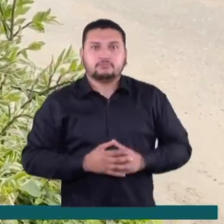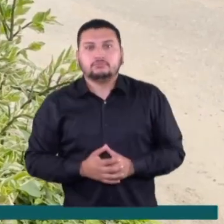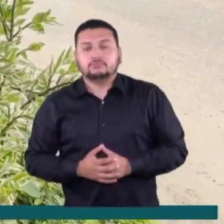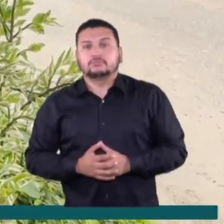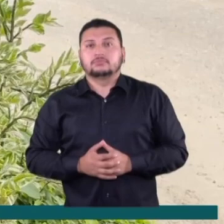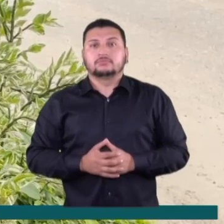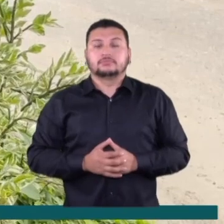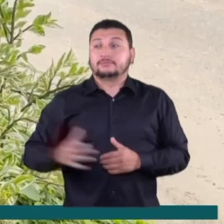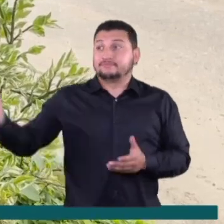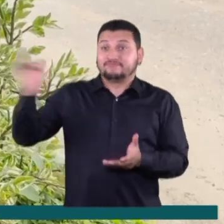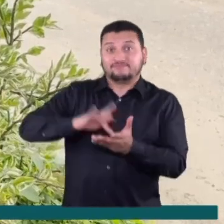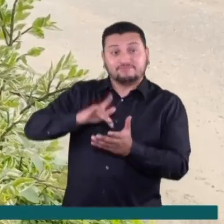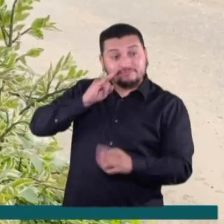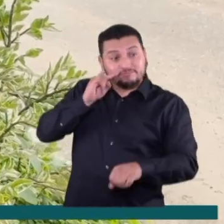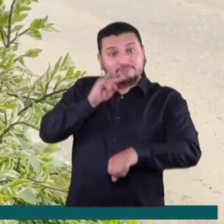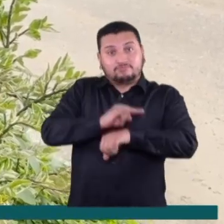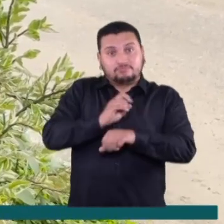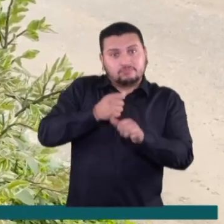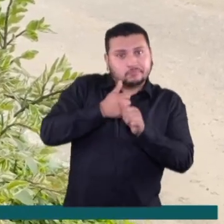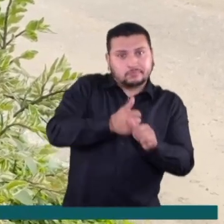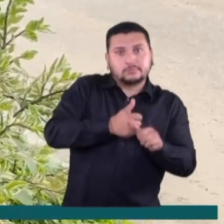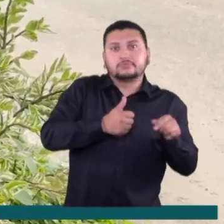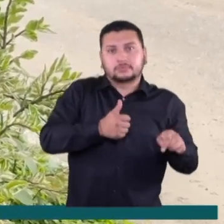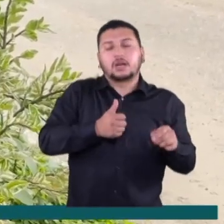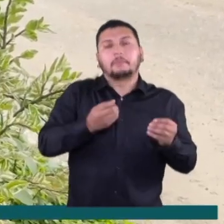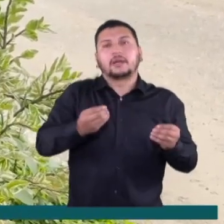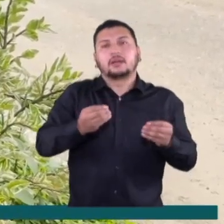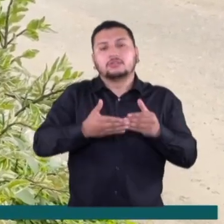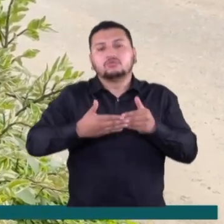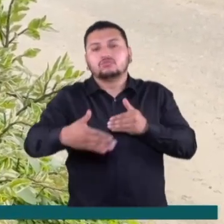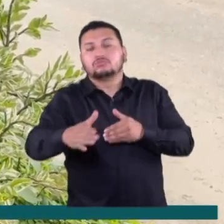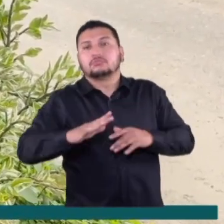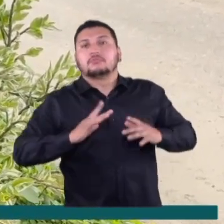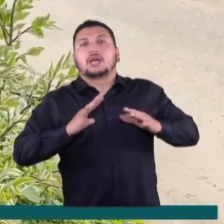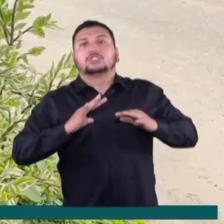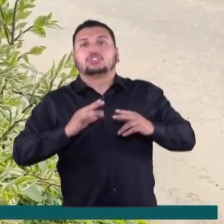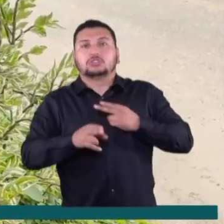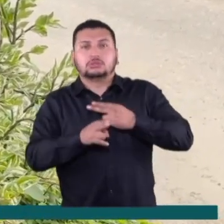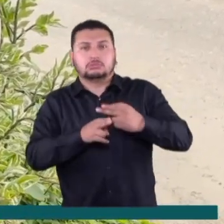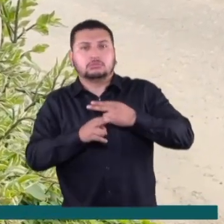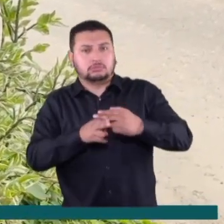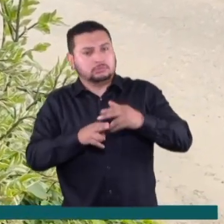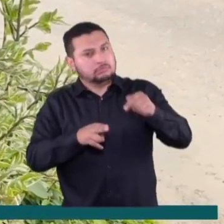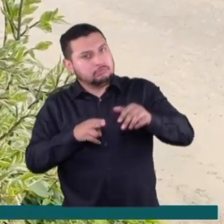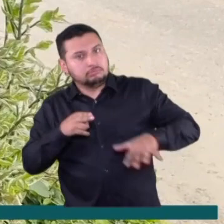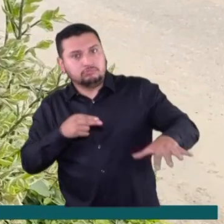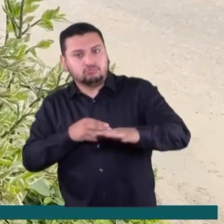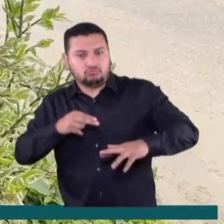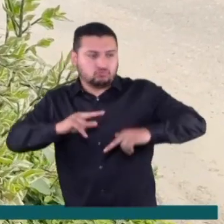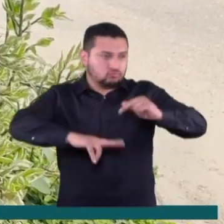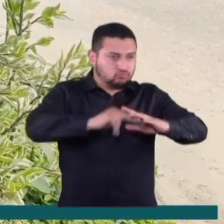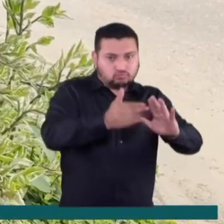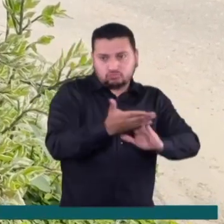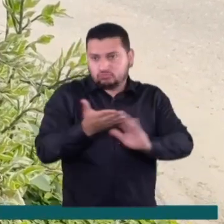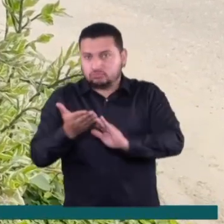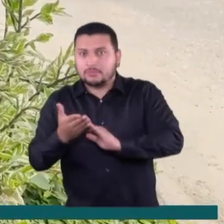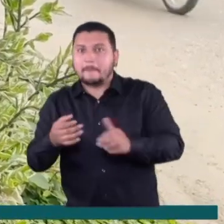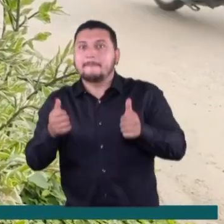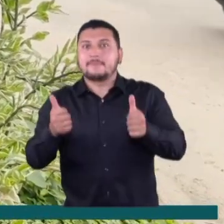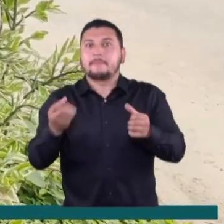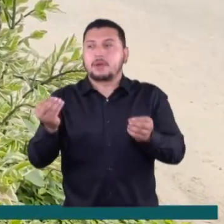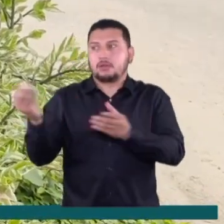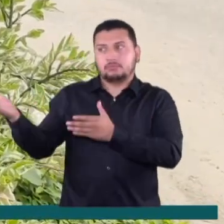Con los operativos de seguimiento y control se garantiza que durante la temporada vacacional estos espacios estén en óptimas condiciones para recibir a los